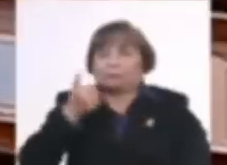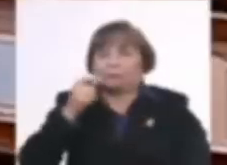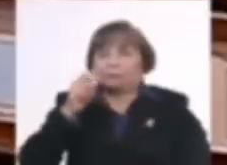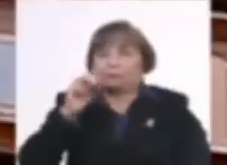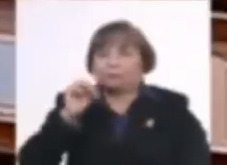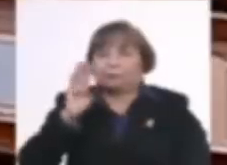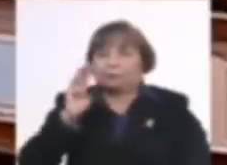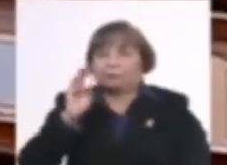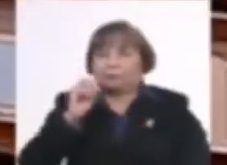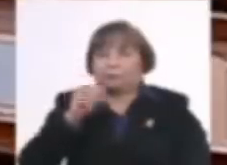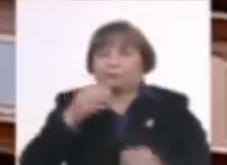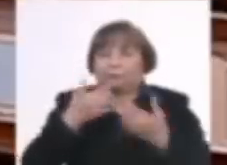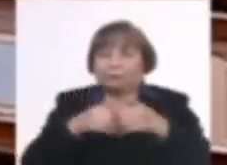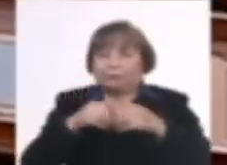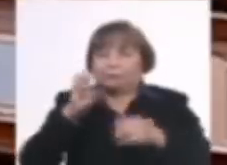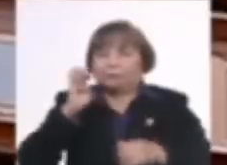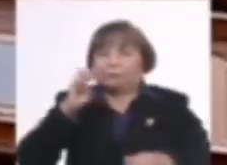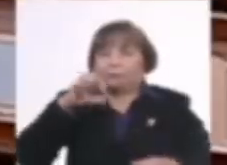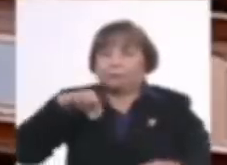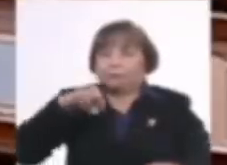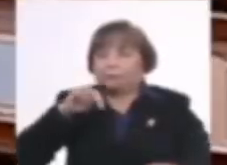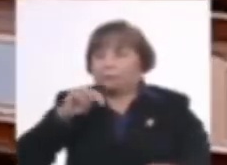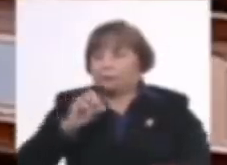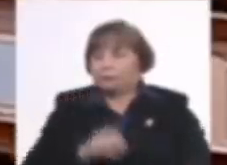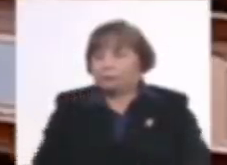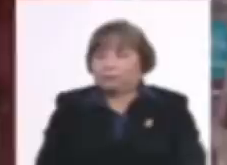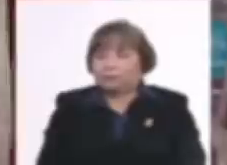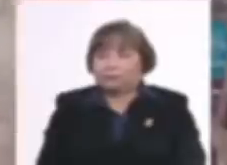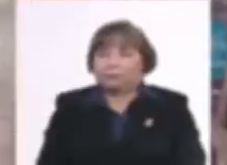Cajatambo, esta empresa Espino.